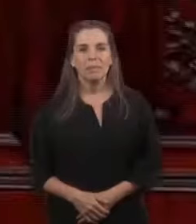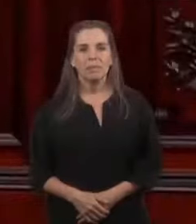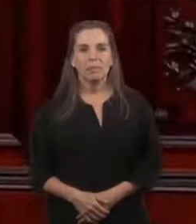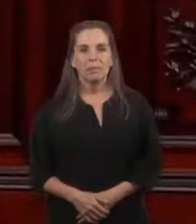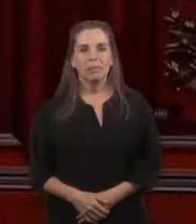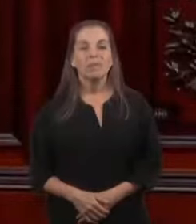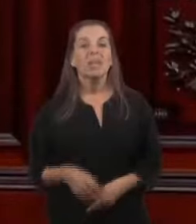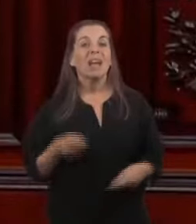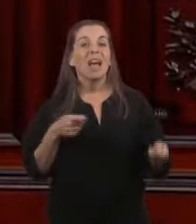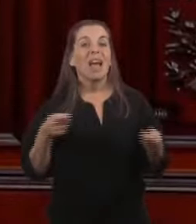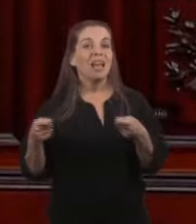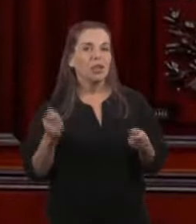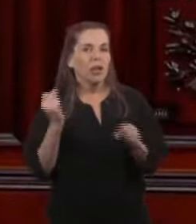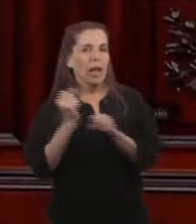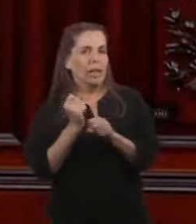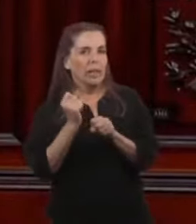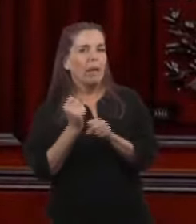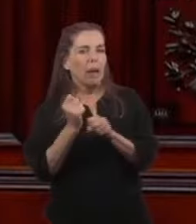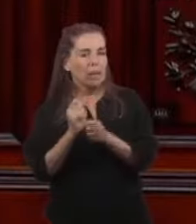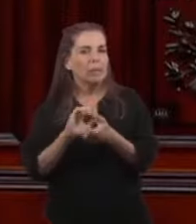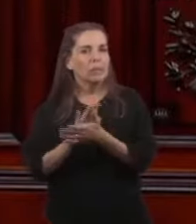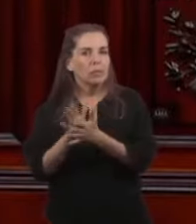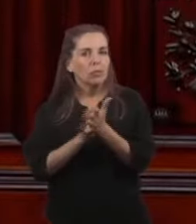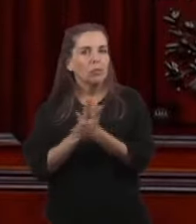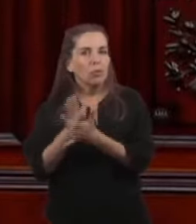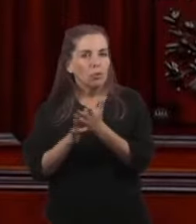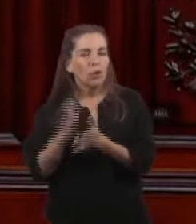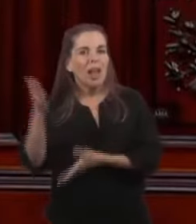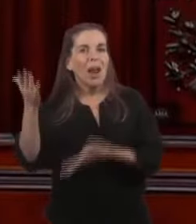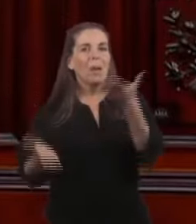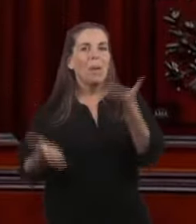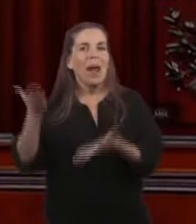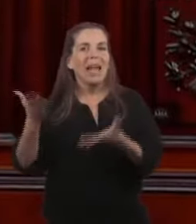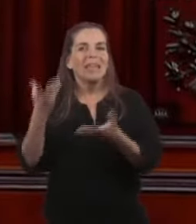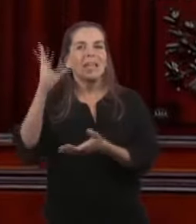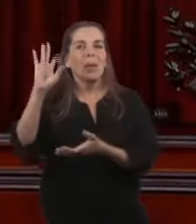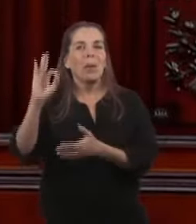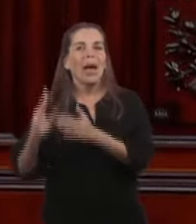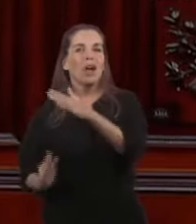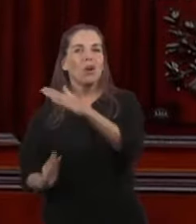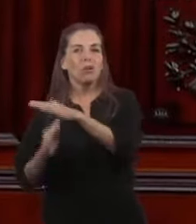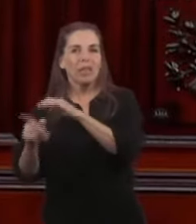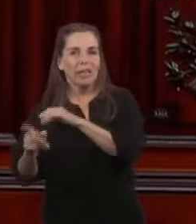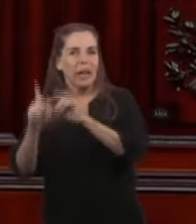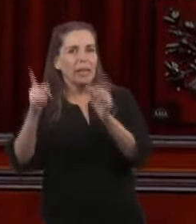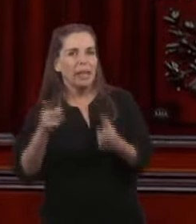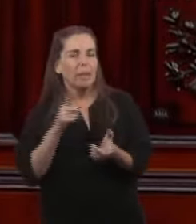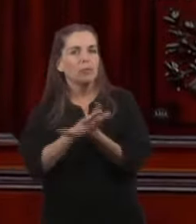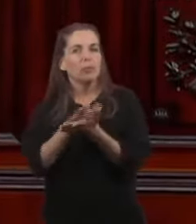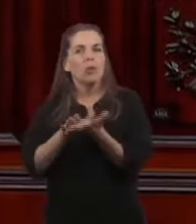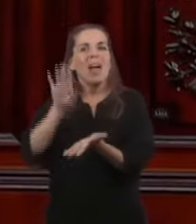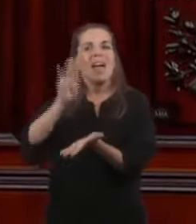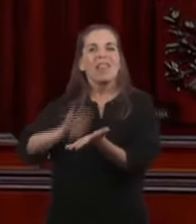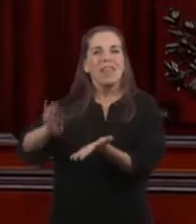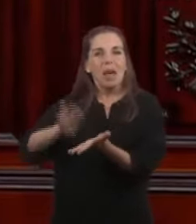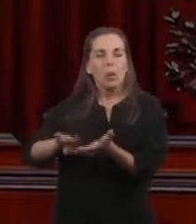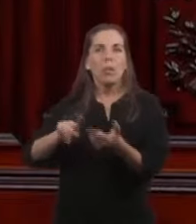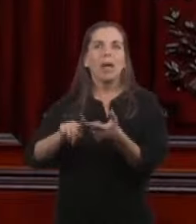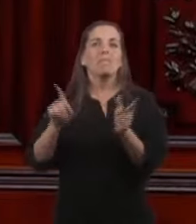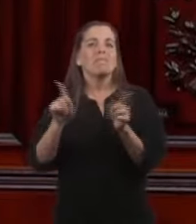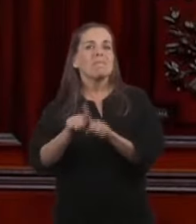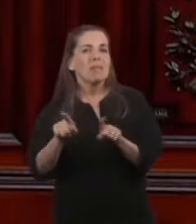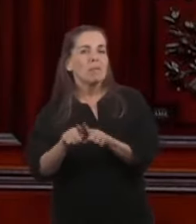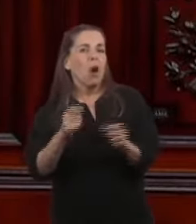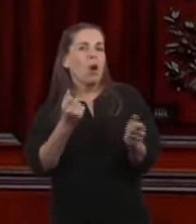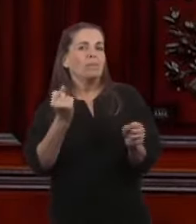gestionar e saar el balance del Banco Central y desactivar la bomba de deuda que heredamos gestionar es reducir el gasto Público de